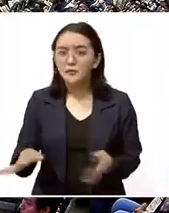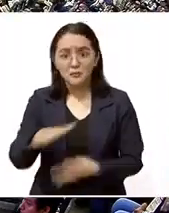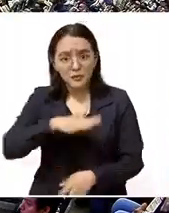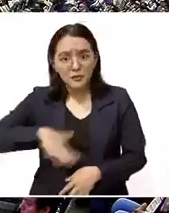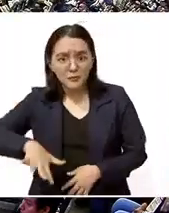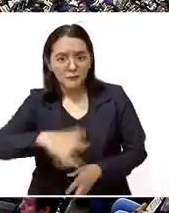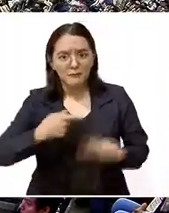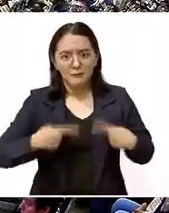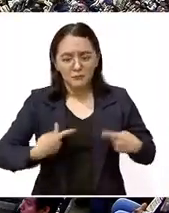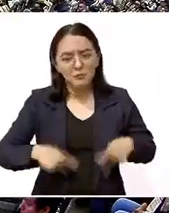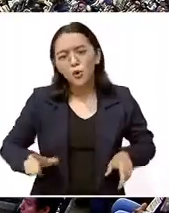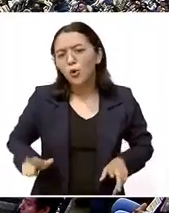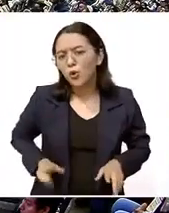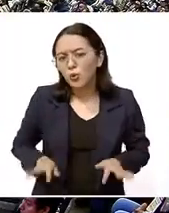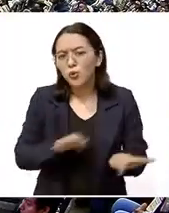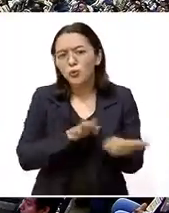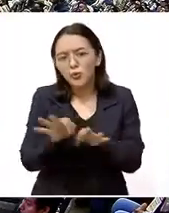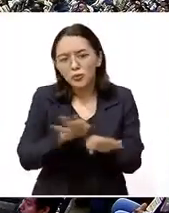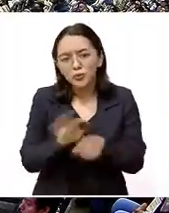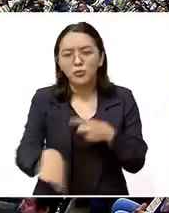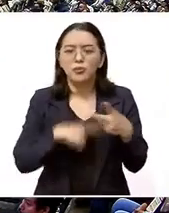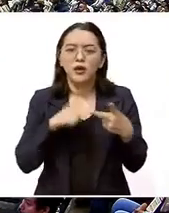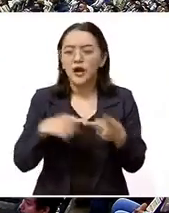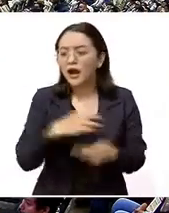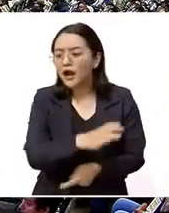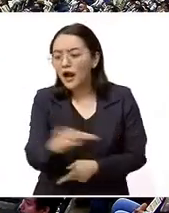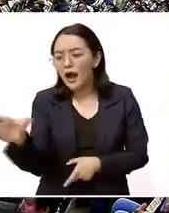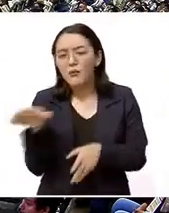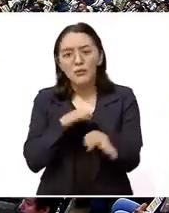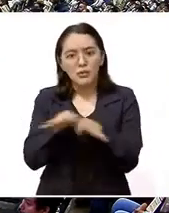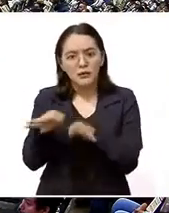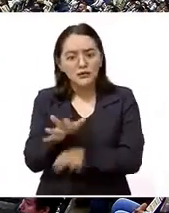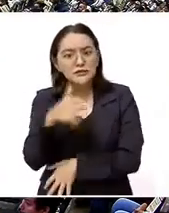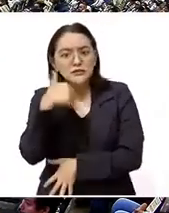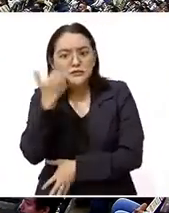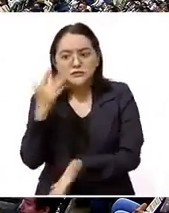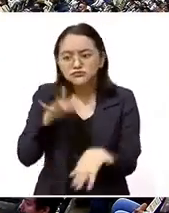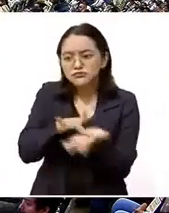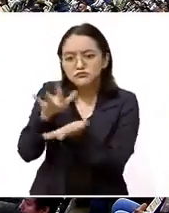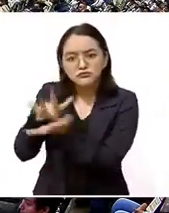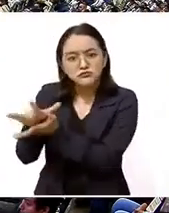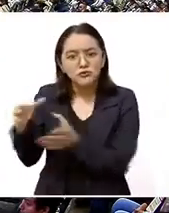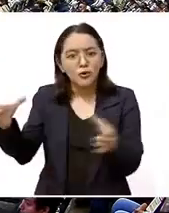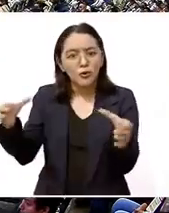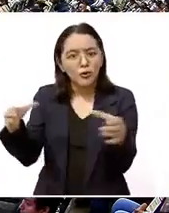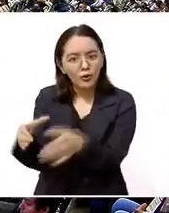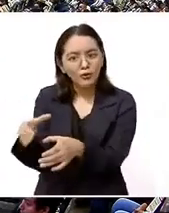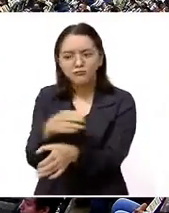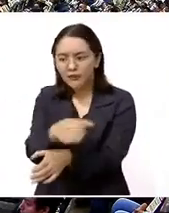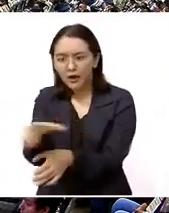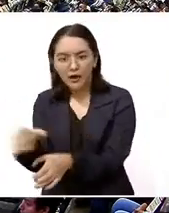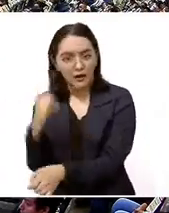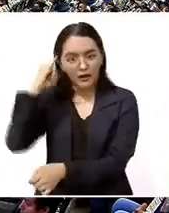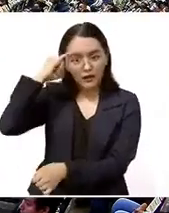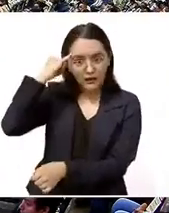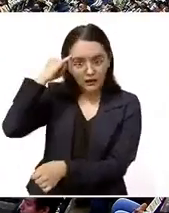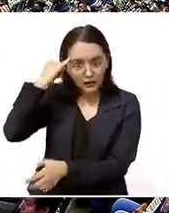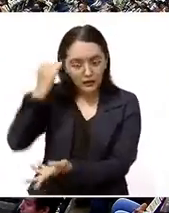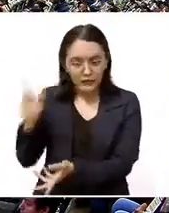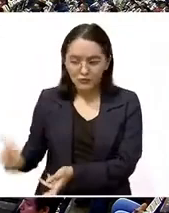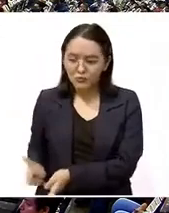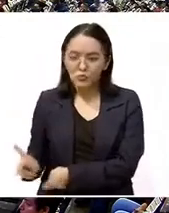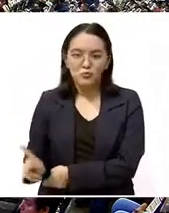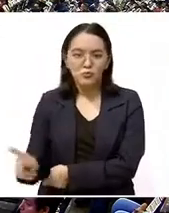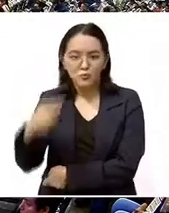y profesionistas del campo que trabajamos en favor de las comunidades campesinas e indígenas del sector rural